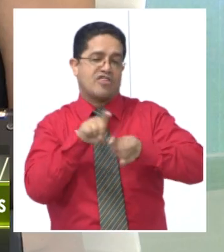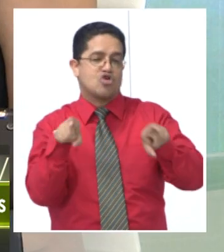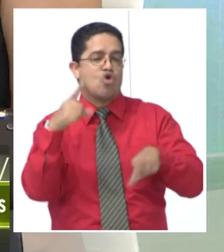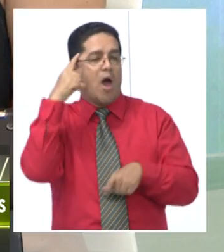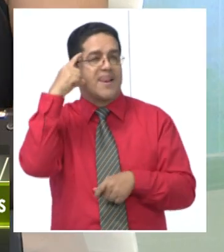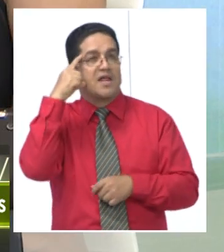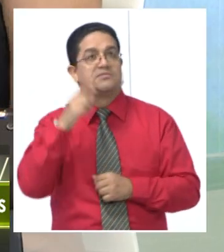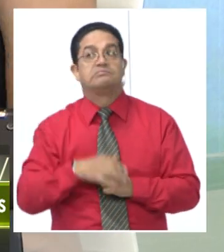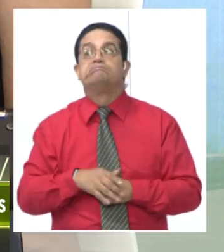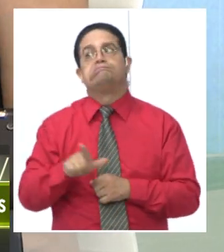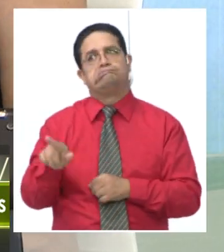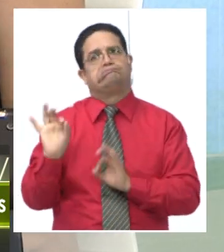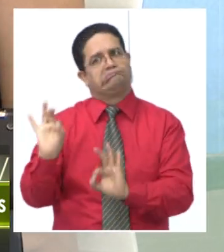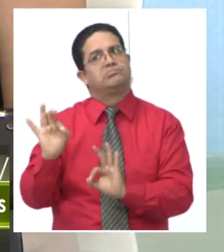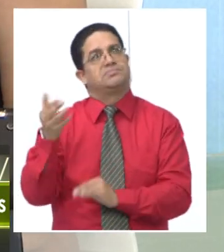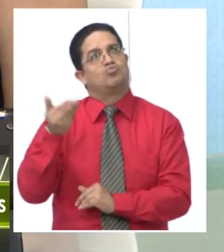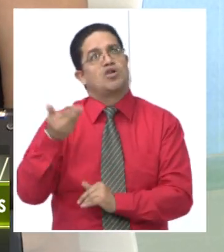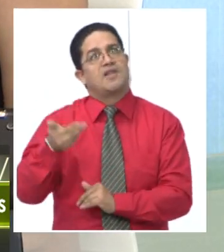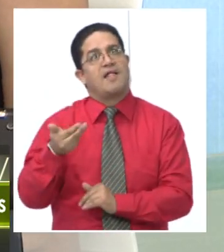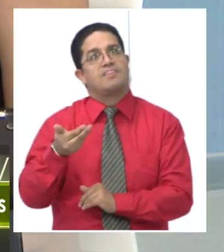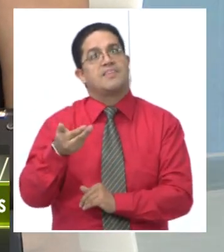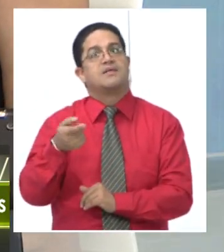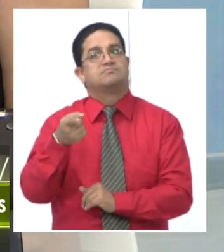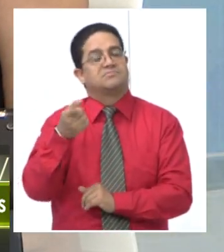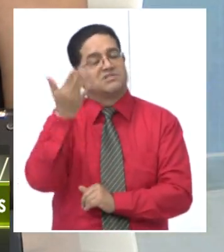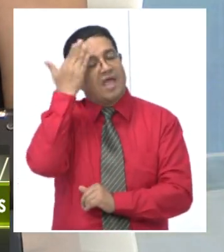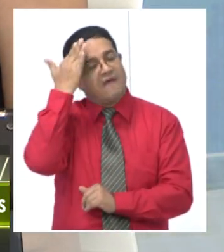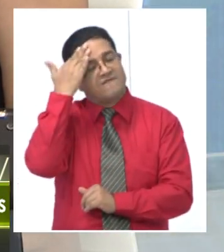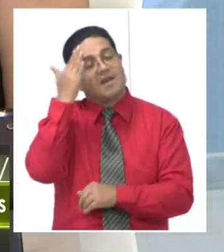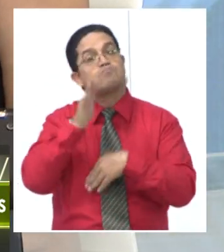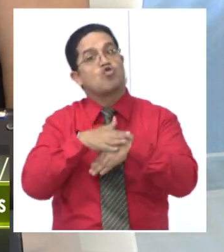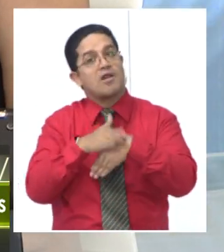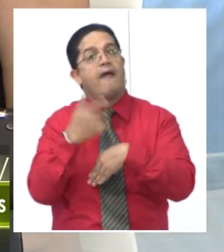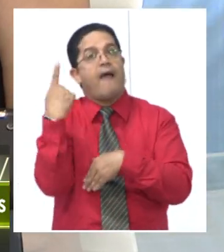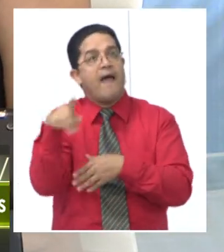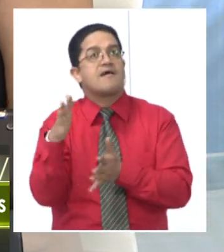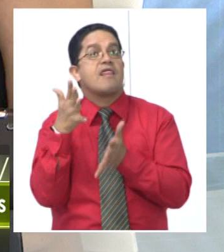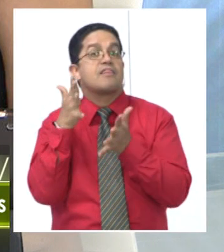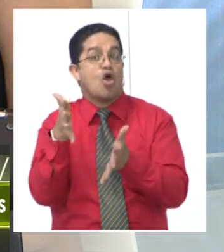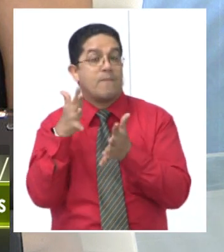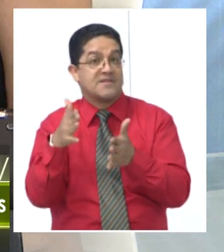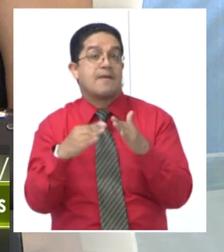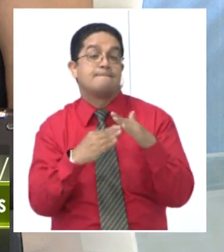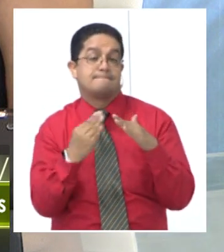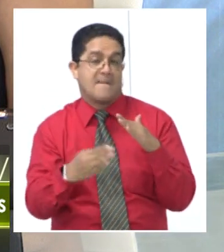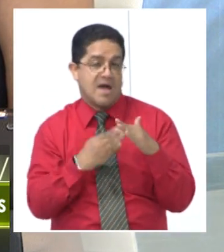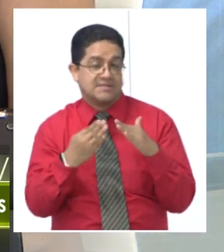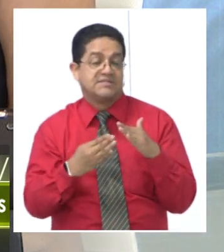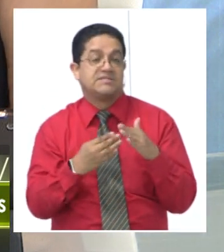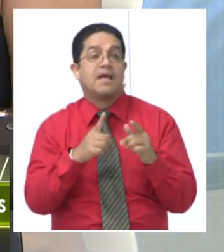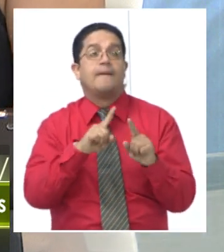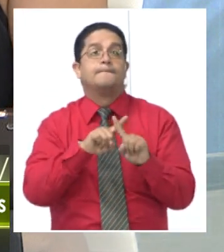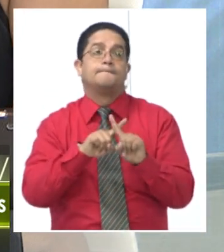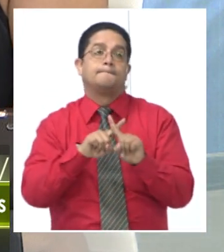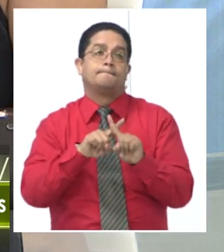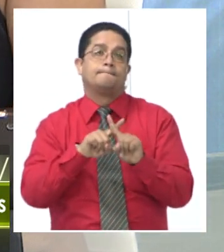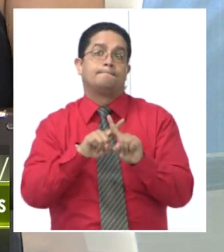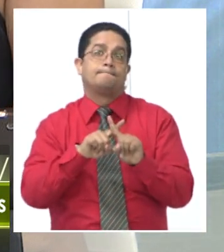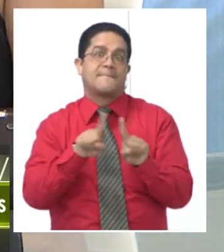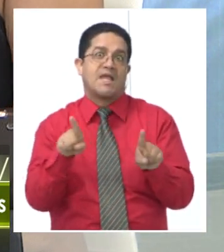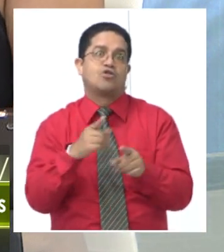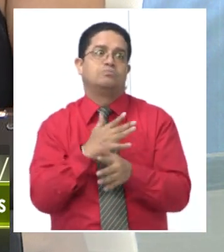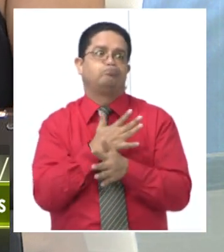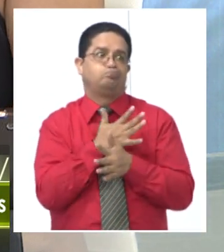sumamente esencial que lo conozcamos porque sí existen recomendaciones básicas, pero si tenemos vida sexual